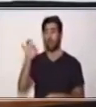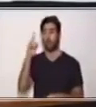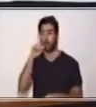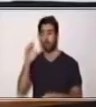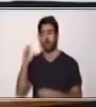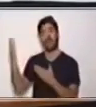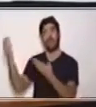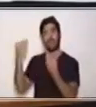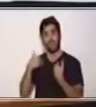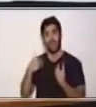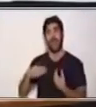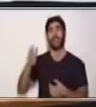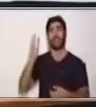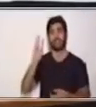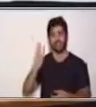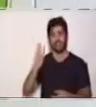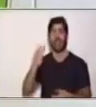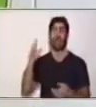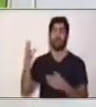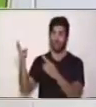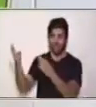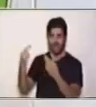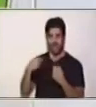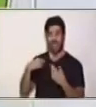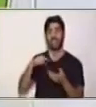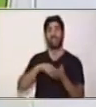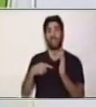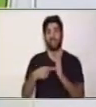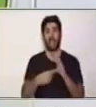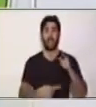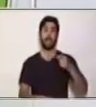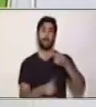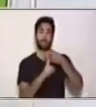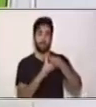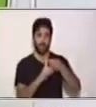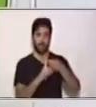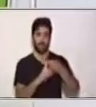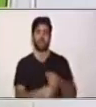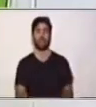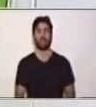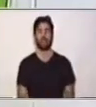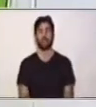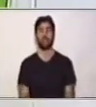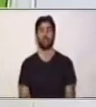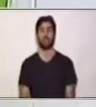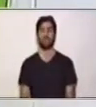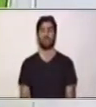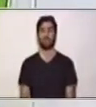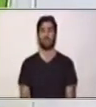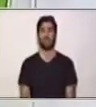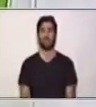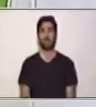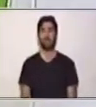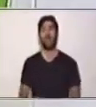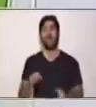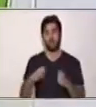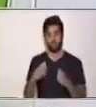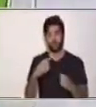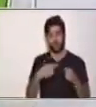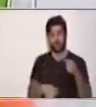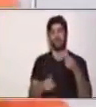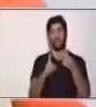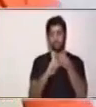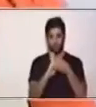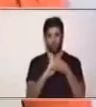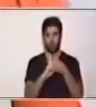José también me regala. Cuando me regala, ¿qué estamos diciendo? Me está aumentando mi cantidad a mí. Eso es una